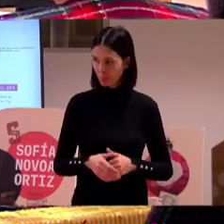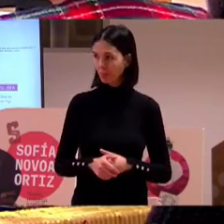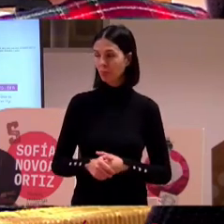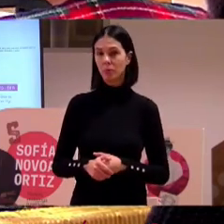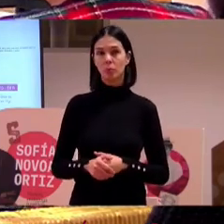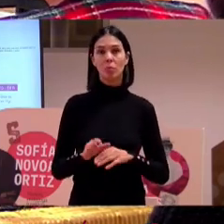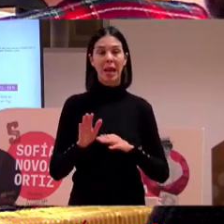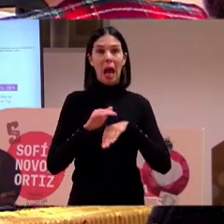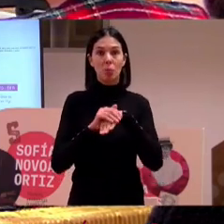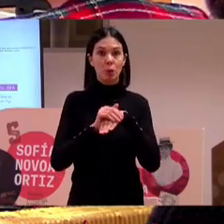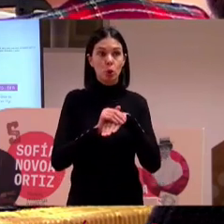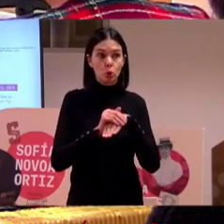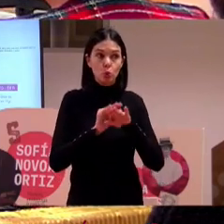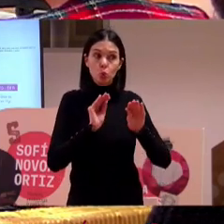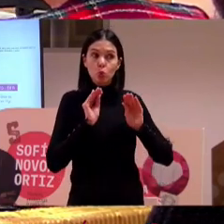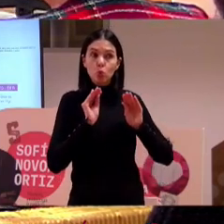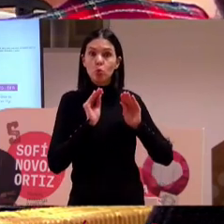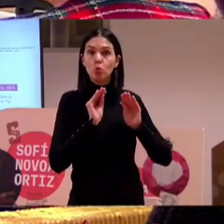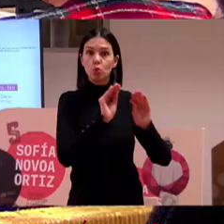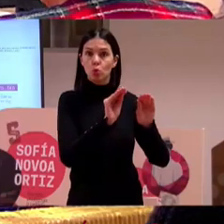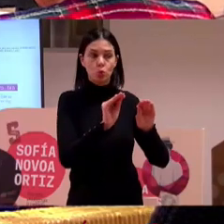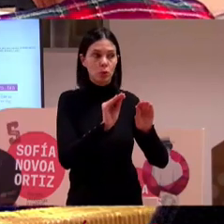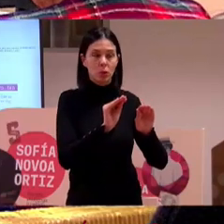Sus amigos allí pusieron,